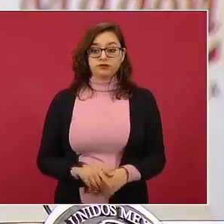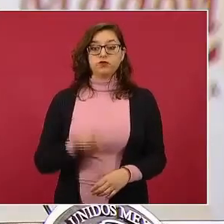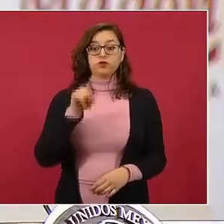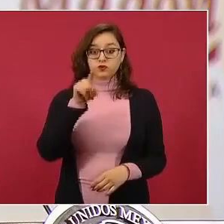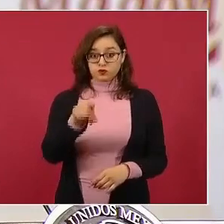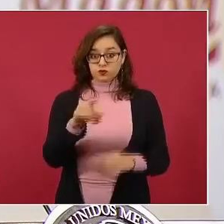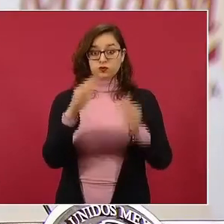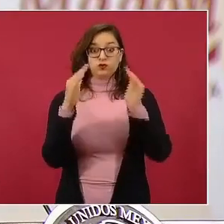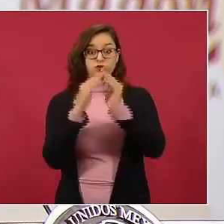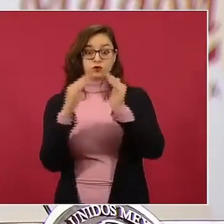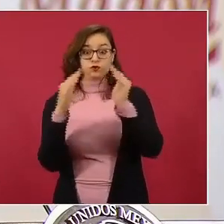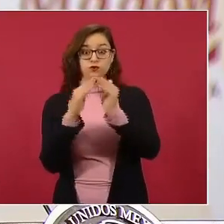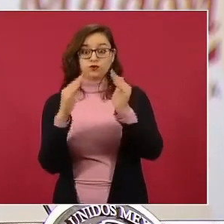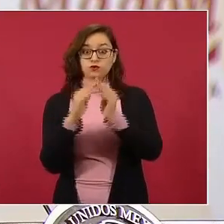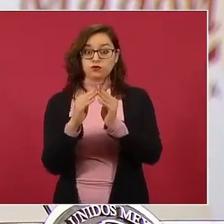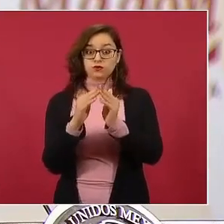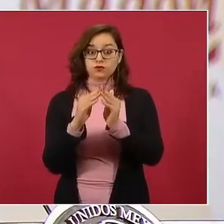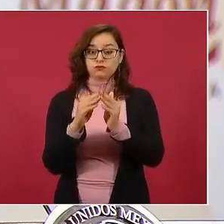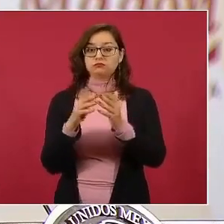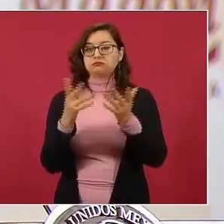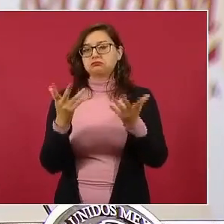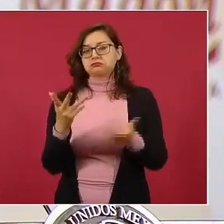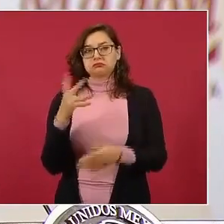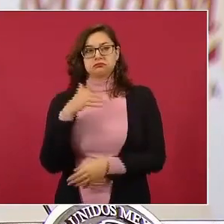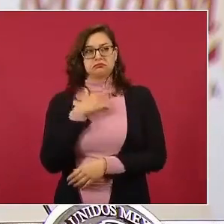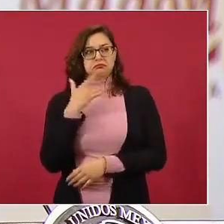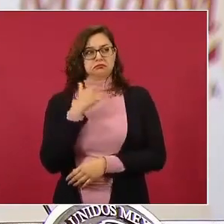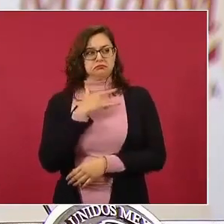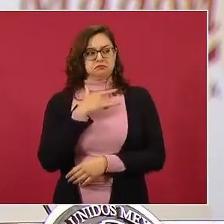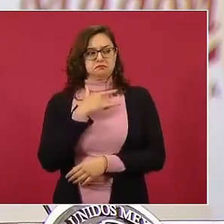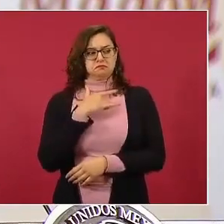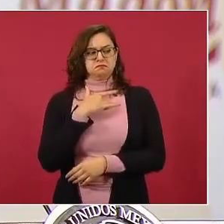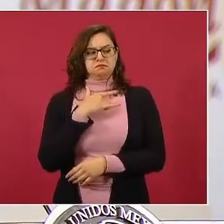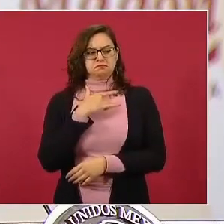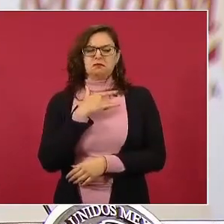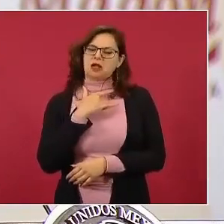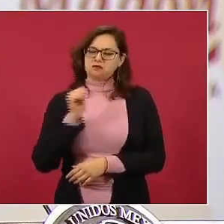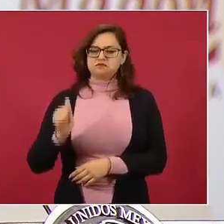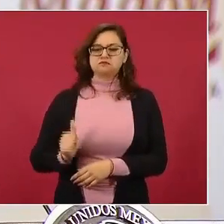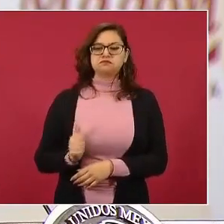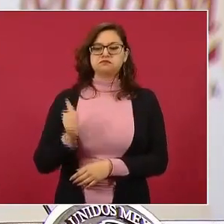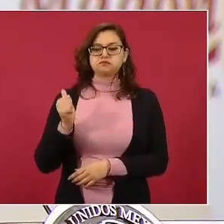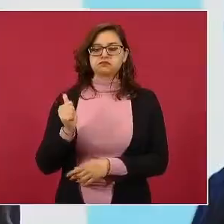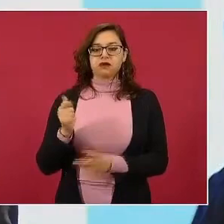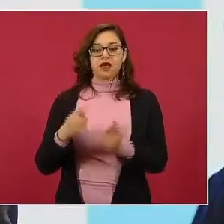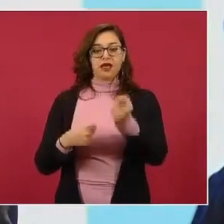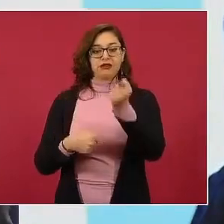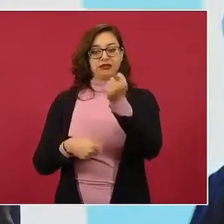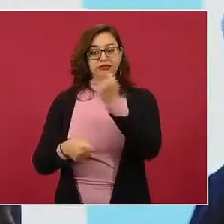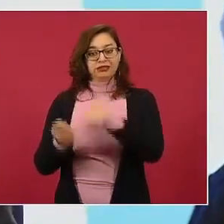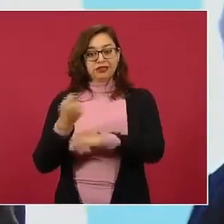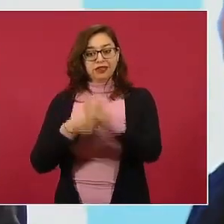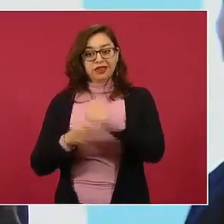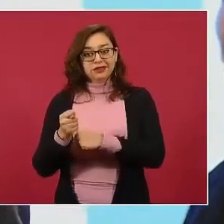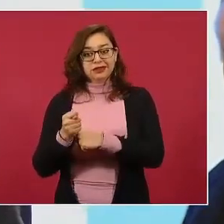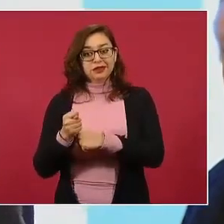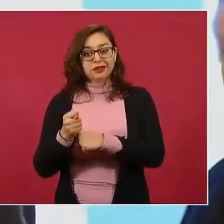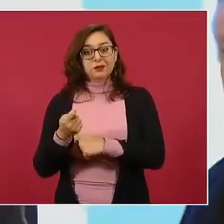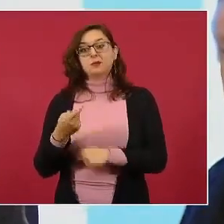tarifa doméstica, pones tu tienda, pero no sabes que tienes una tarifa